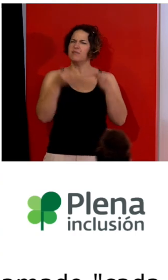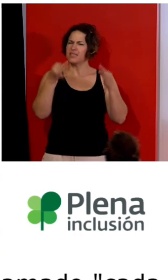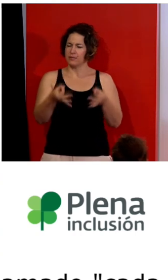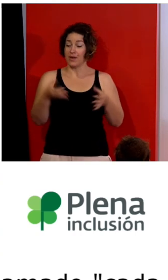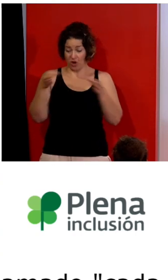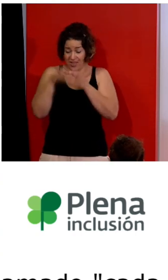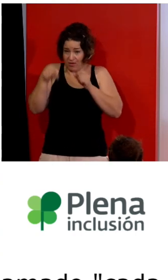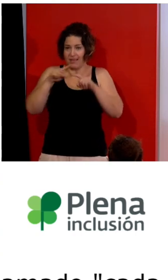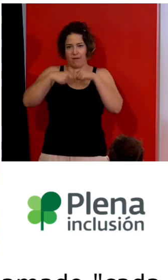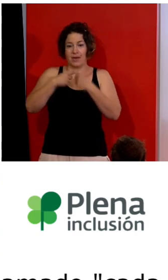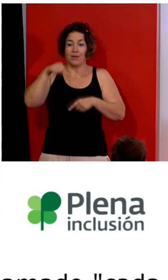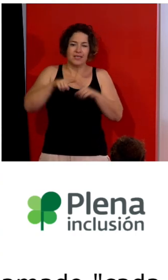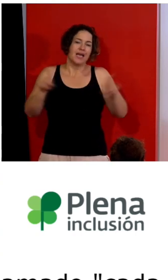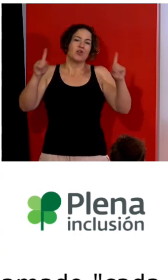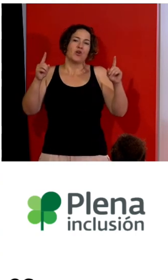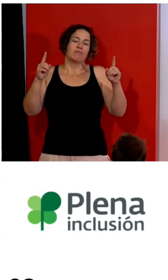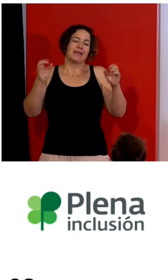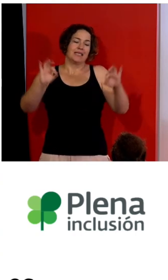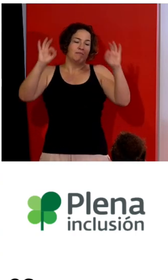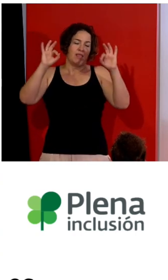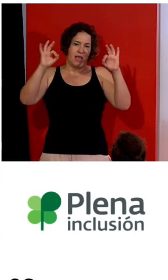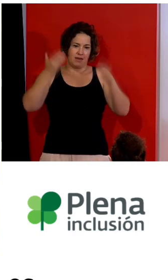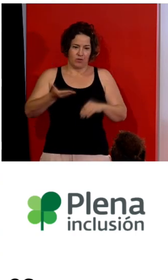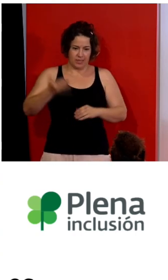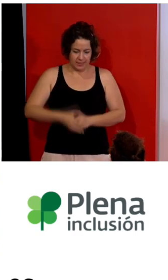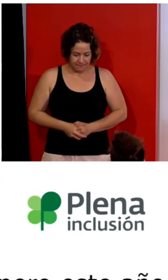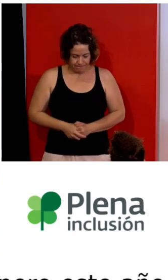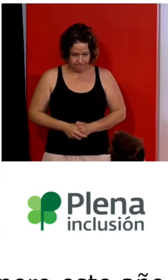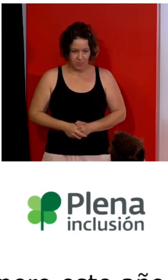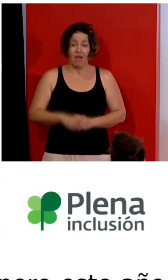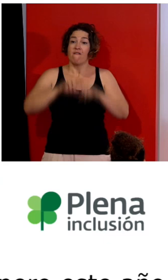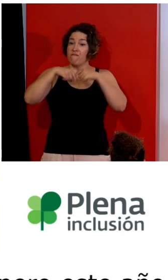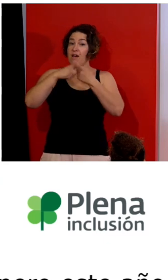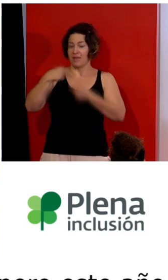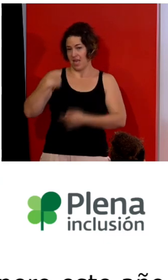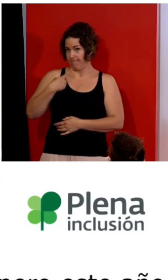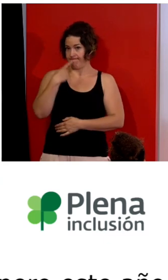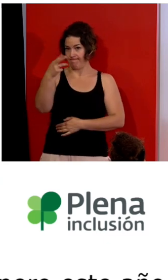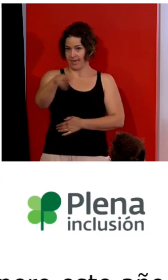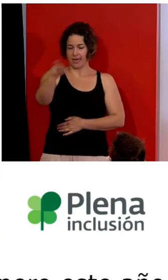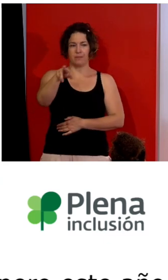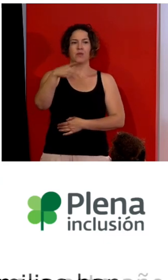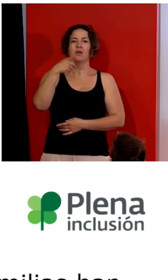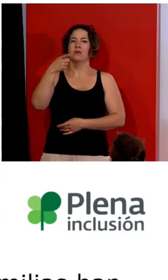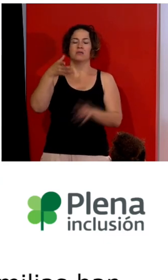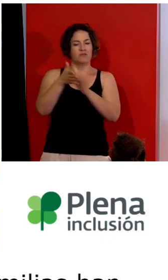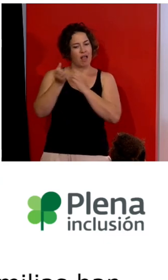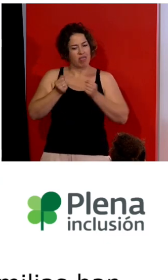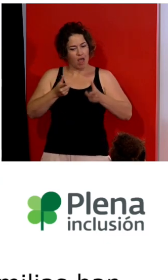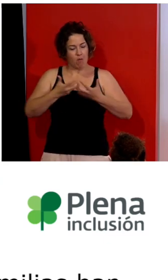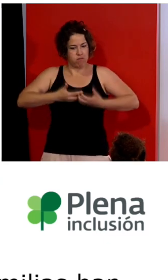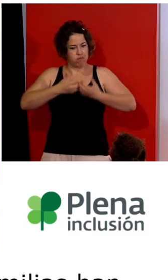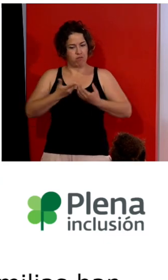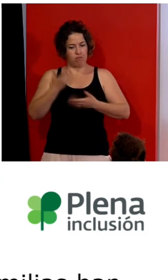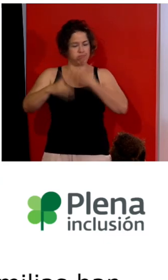colectivo, pero este año es especialmente importante. Las familias, como digo, han sido y son el motor para nuestros hijos en esa